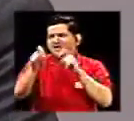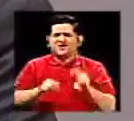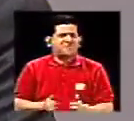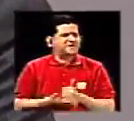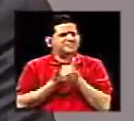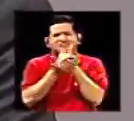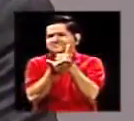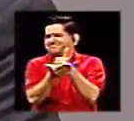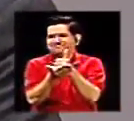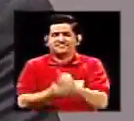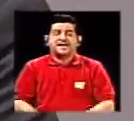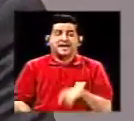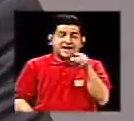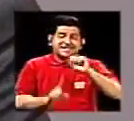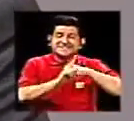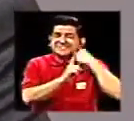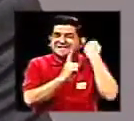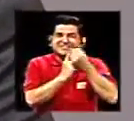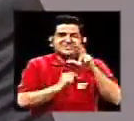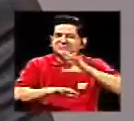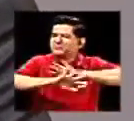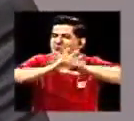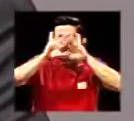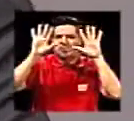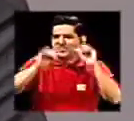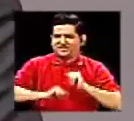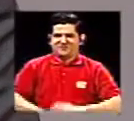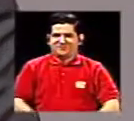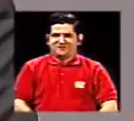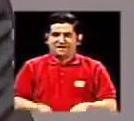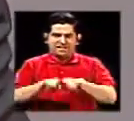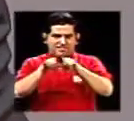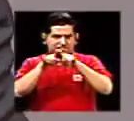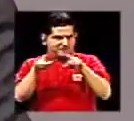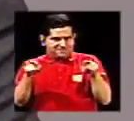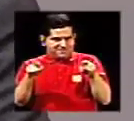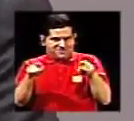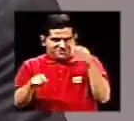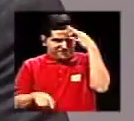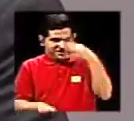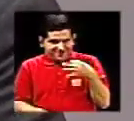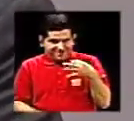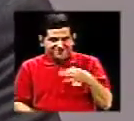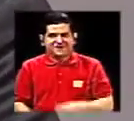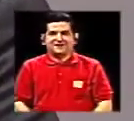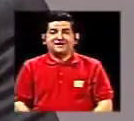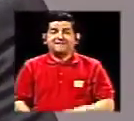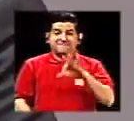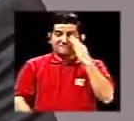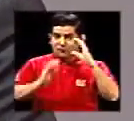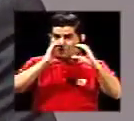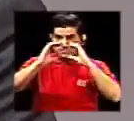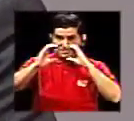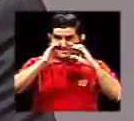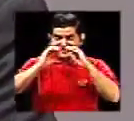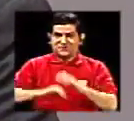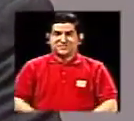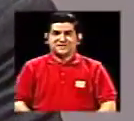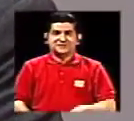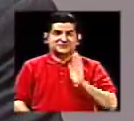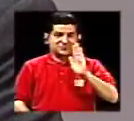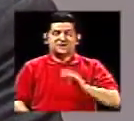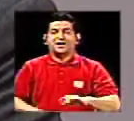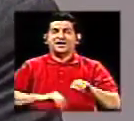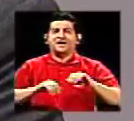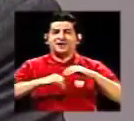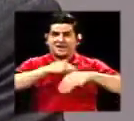aliados, son una fotografía no muy clara, incluso tampoco clara, que recuerden que los medios en general en la convención